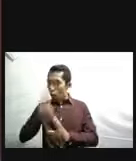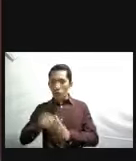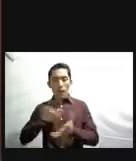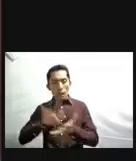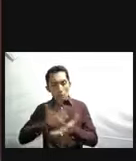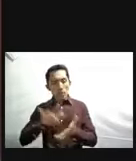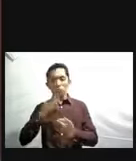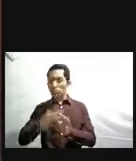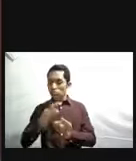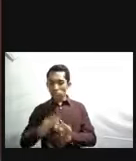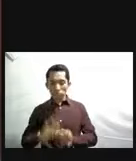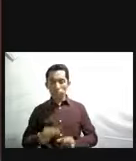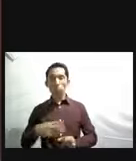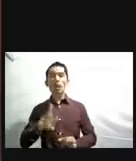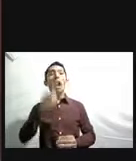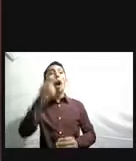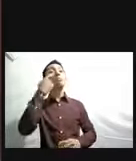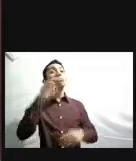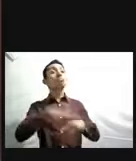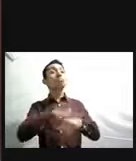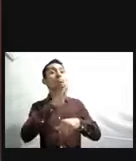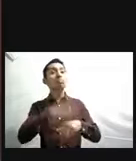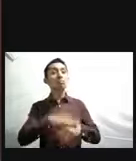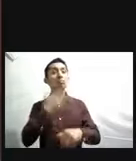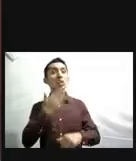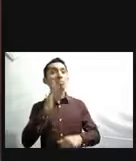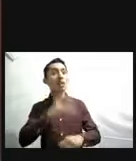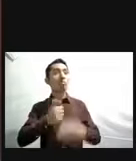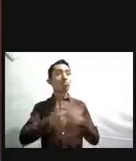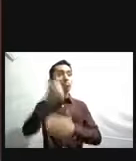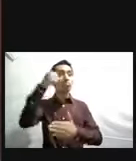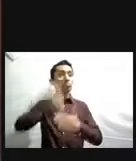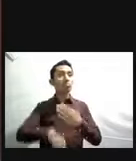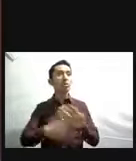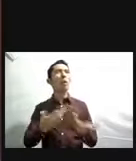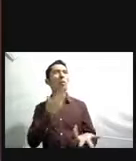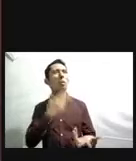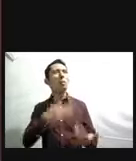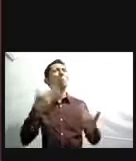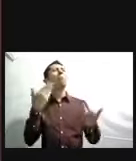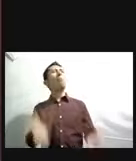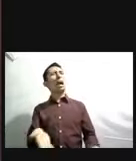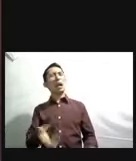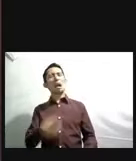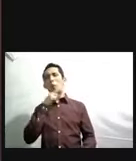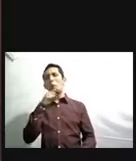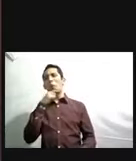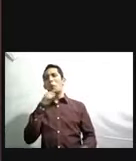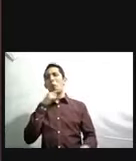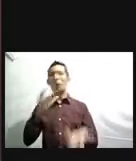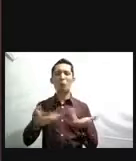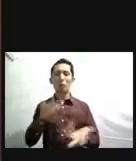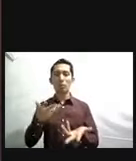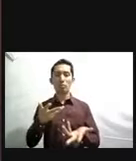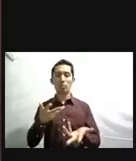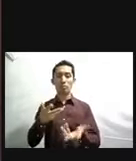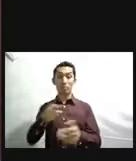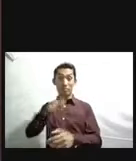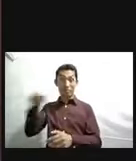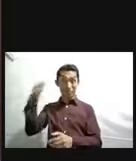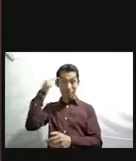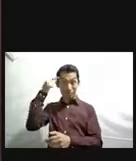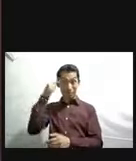calificación como tal. Ahí hay un problema de identificación con la responsabilidad y la obligación y la